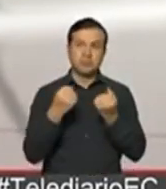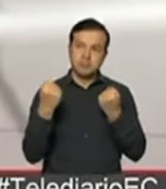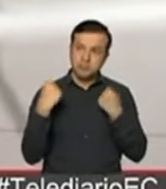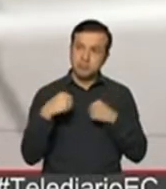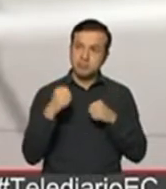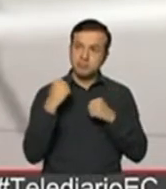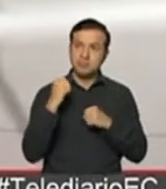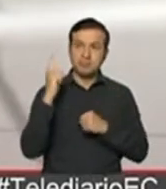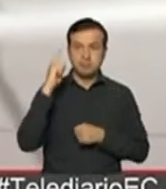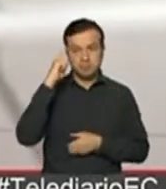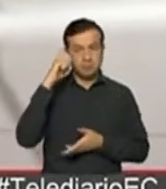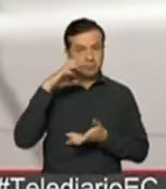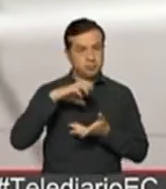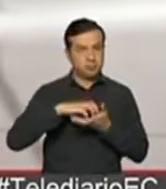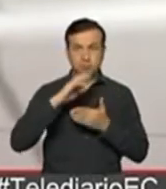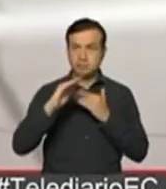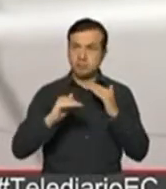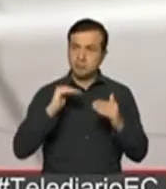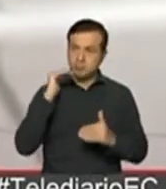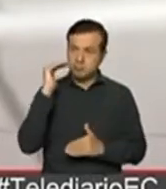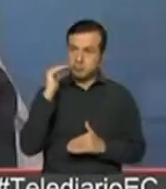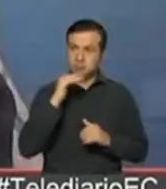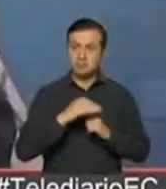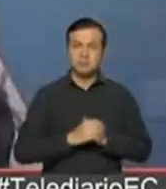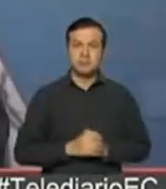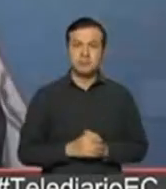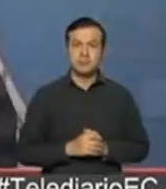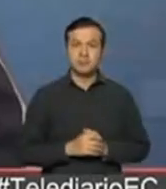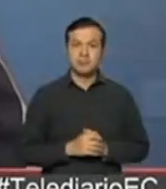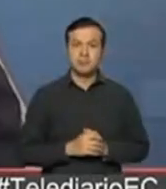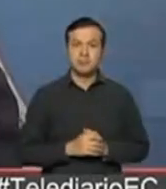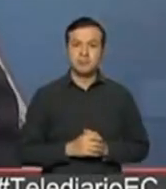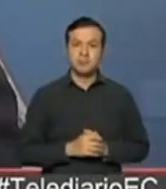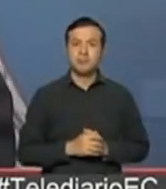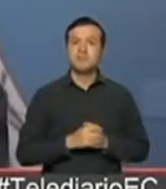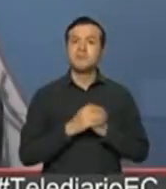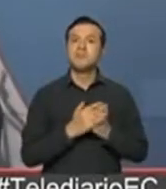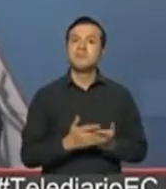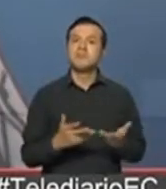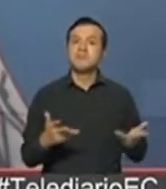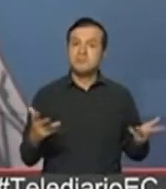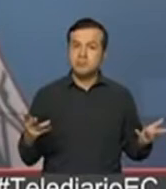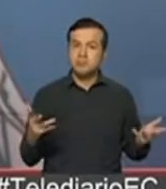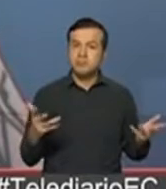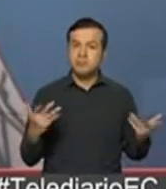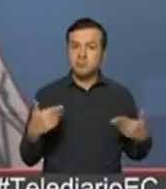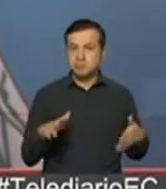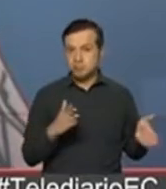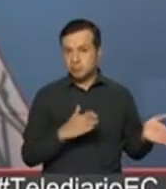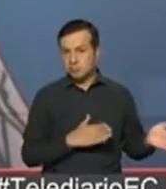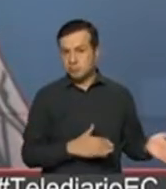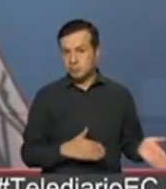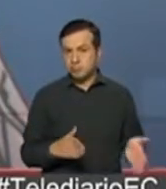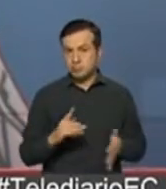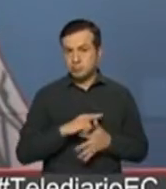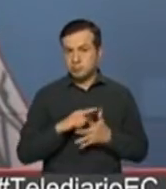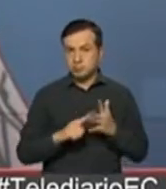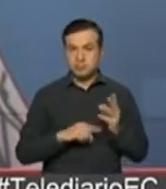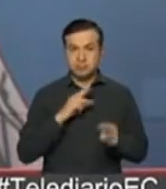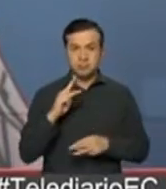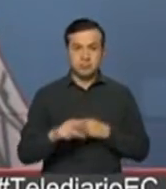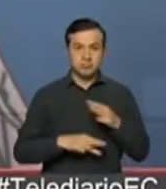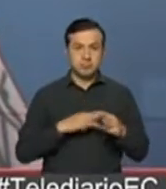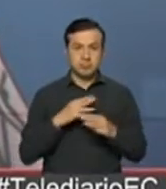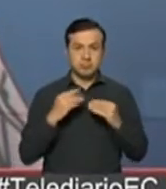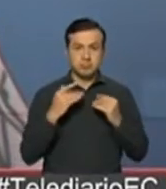nuestro estado por nuestra patria una máxima conversábamos una máxima de los ejércitos a nivel mundial es